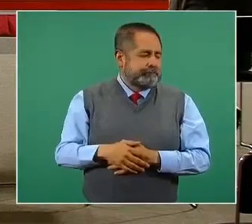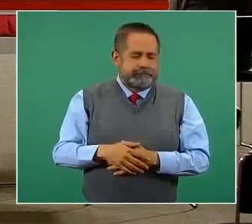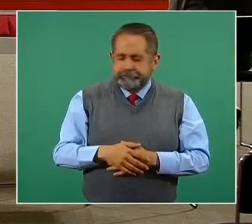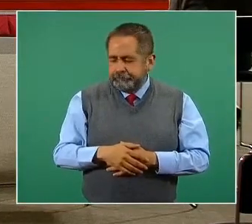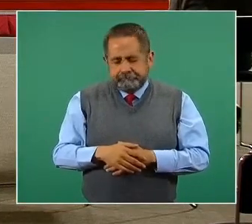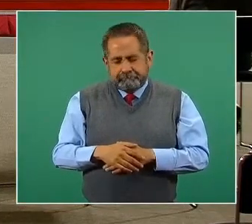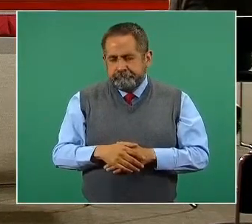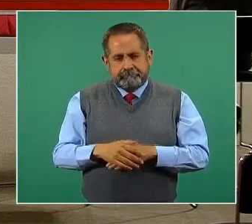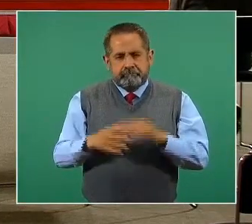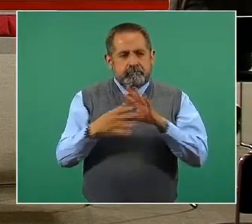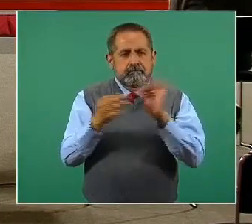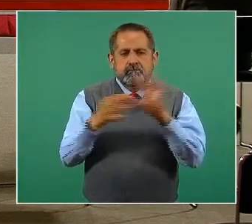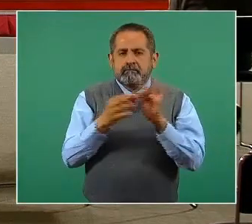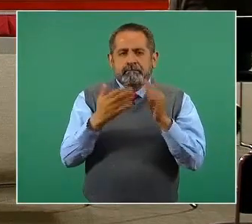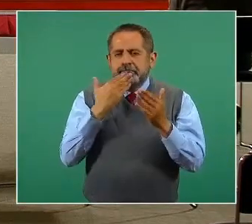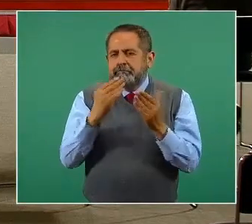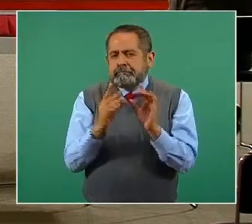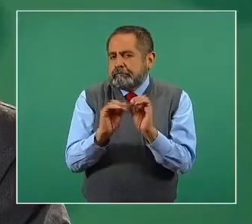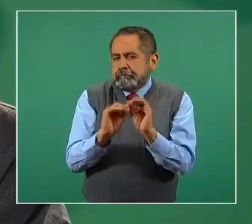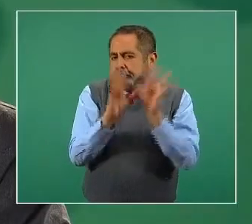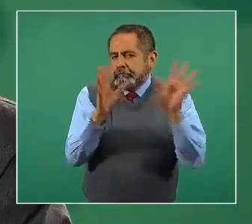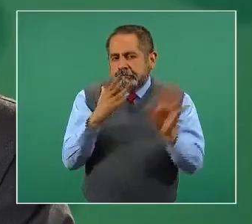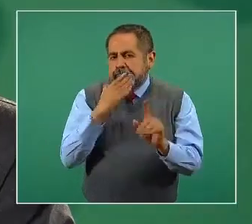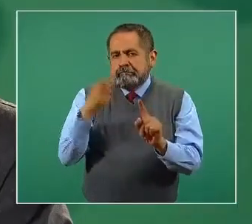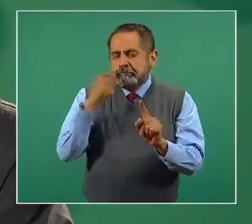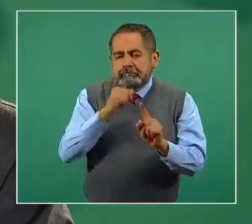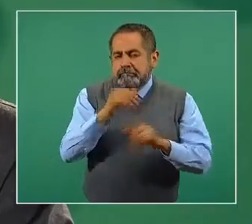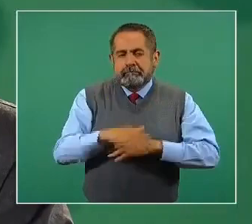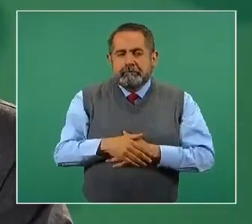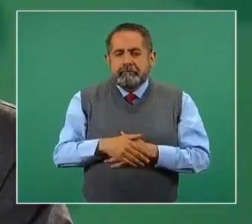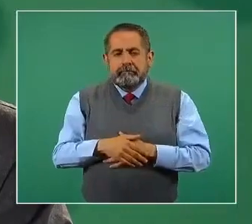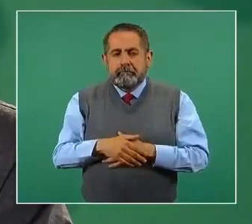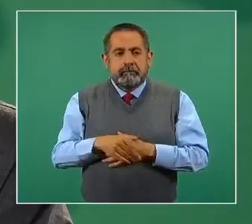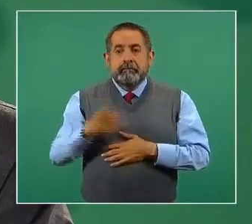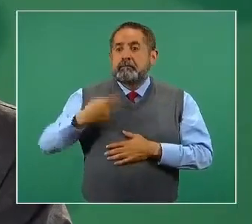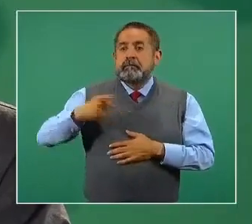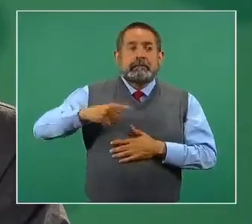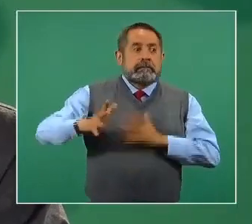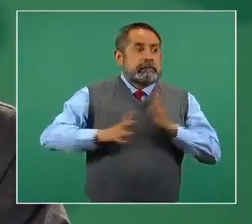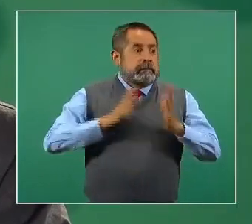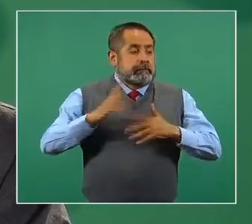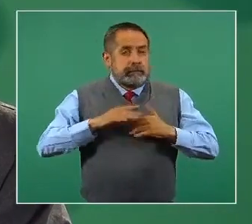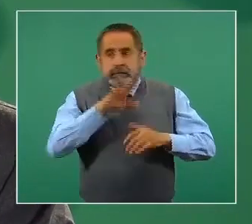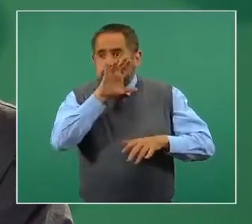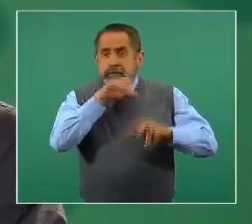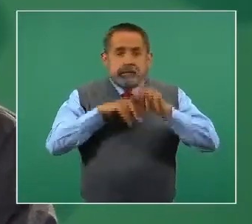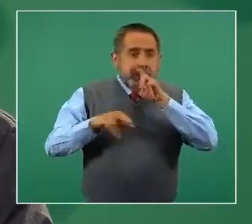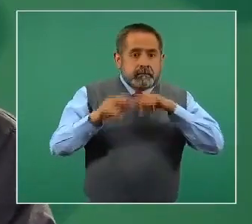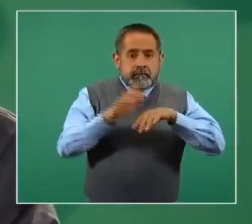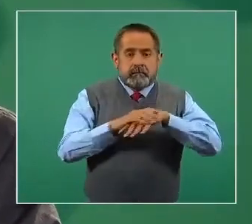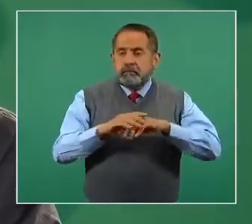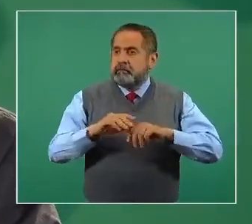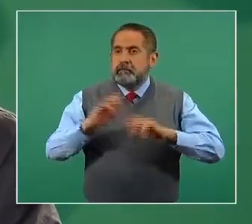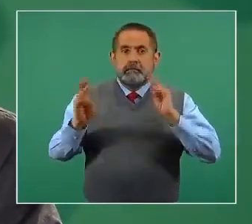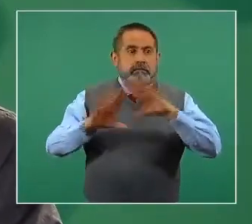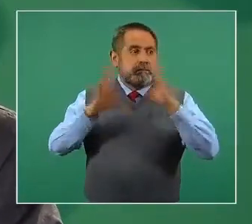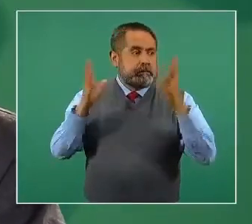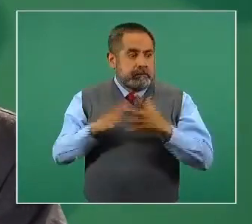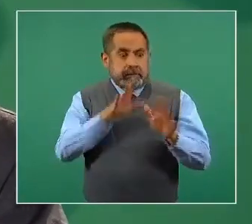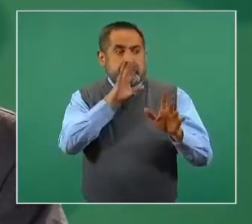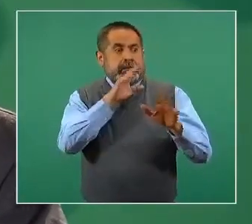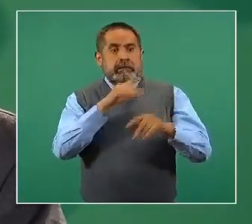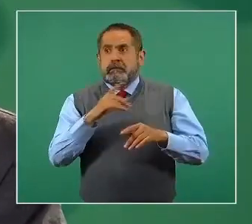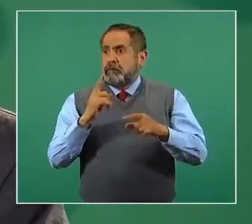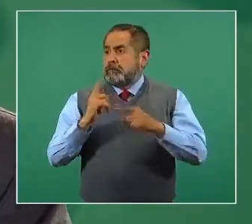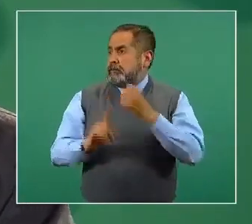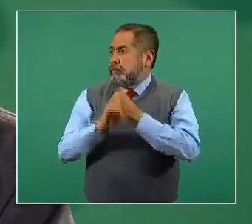como suele ocurrir con estas noticias, genera alarma y da la percepción al resto del mundo de que se